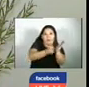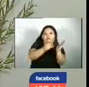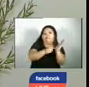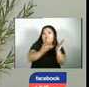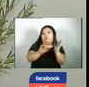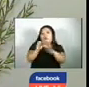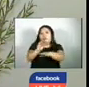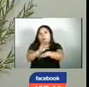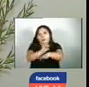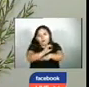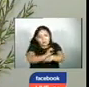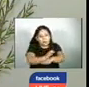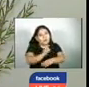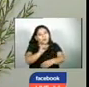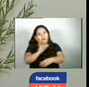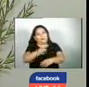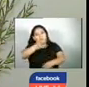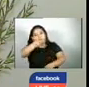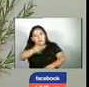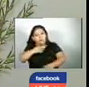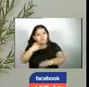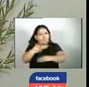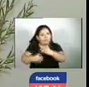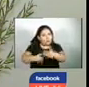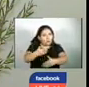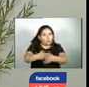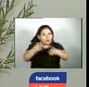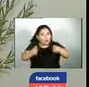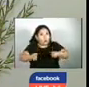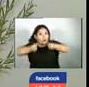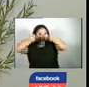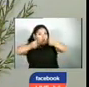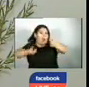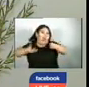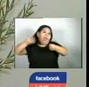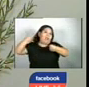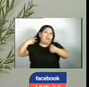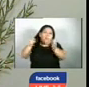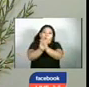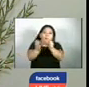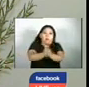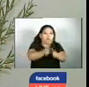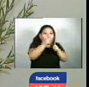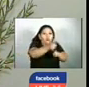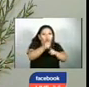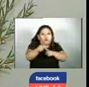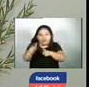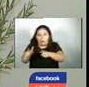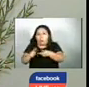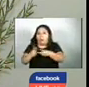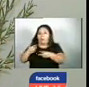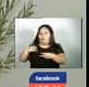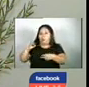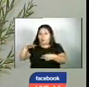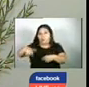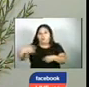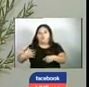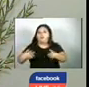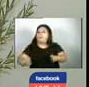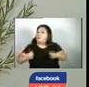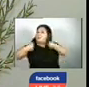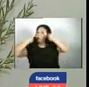de verdad, enjuiciamiento y castigo de quienes han cometido crímenes de guerra o crímenes contra la humanidad,